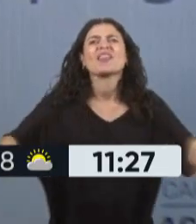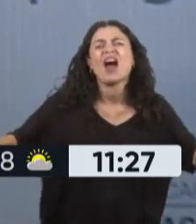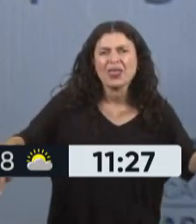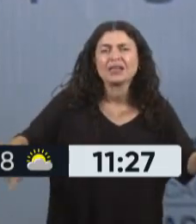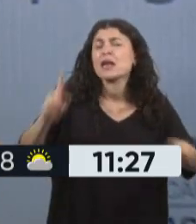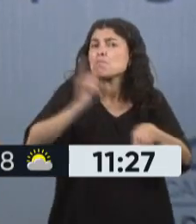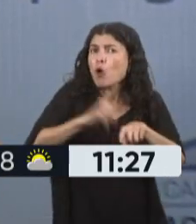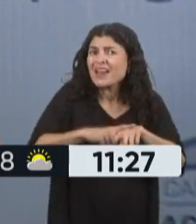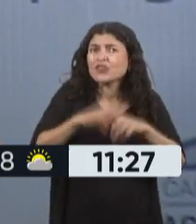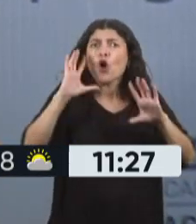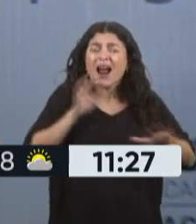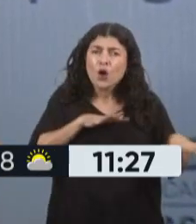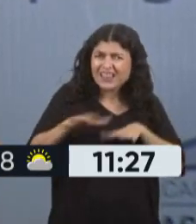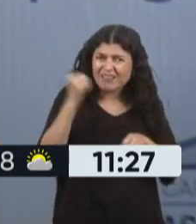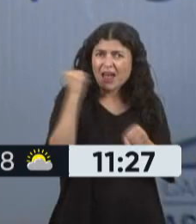íbamos haciendo